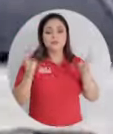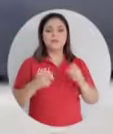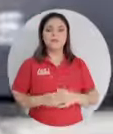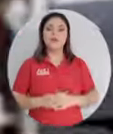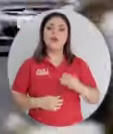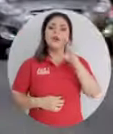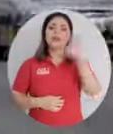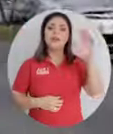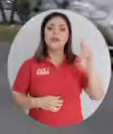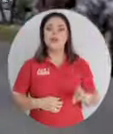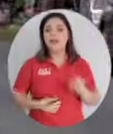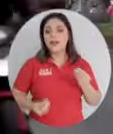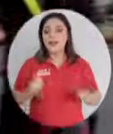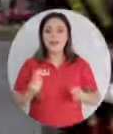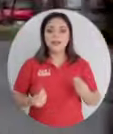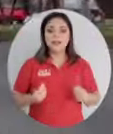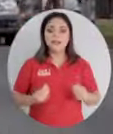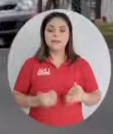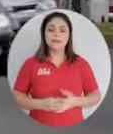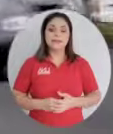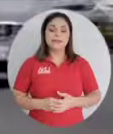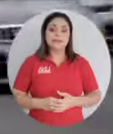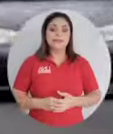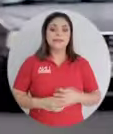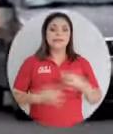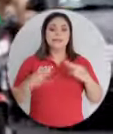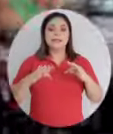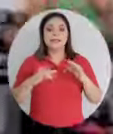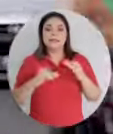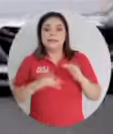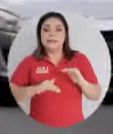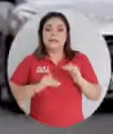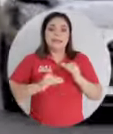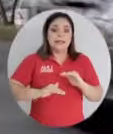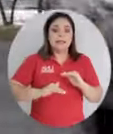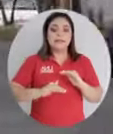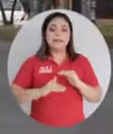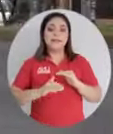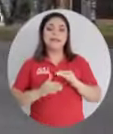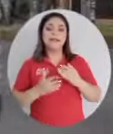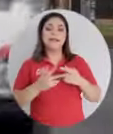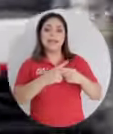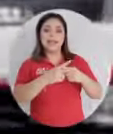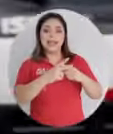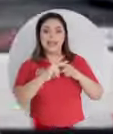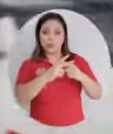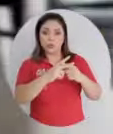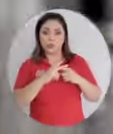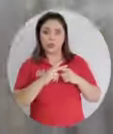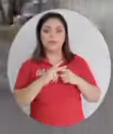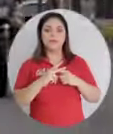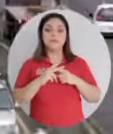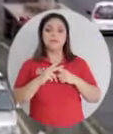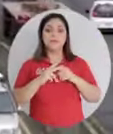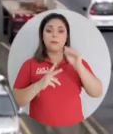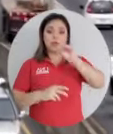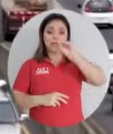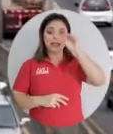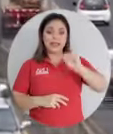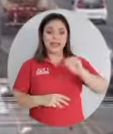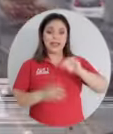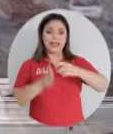¿Qué ha hecho Costa Rica? De limitar un poco el crédito, y lo vimos el año pasado, las tasas de interés empiezan a subir, la